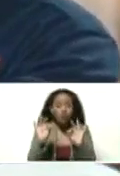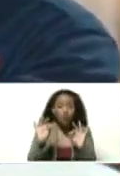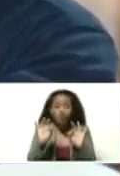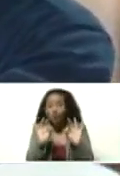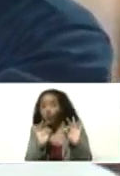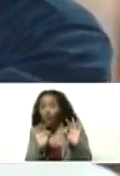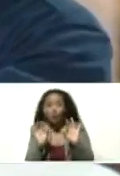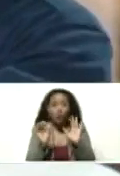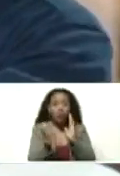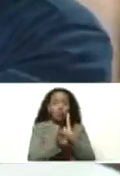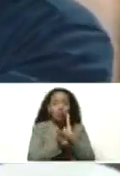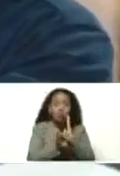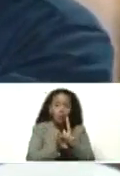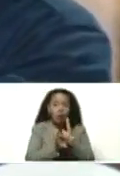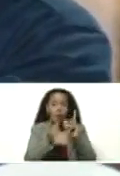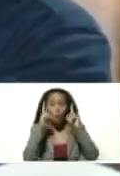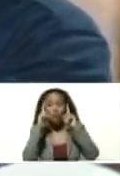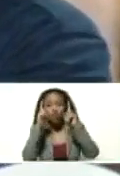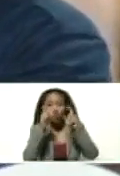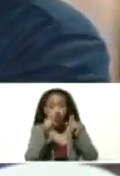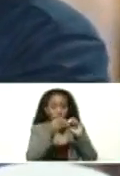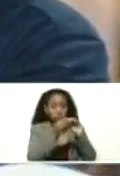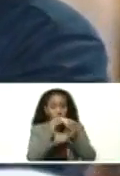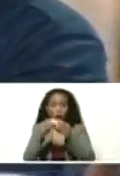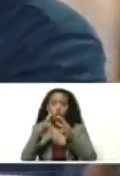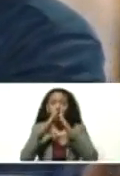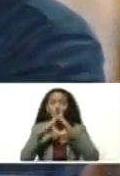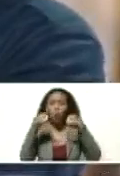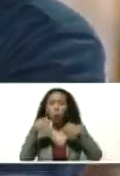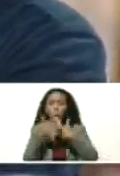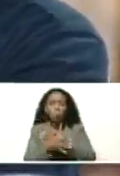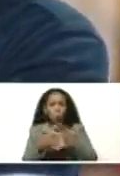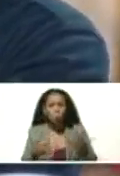la técnica, todo lo referente